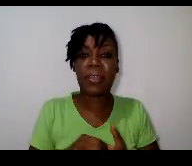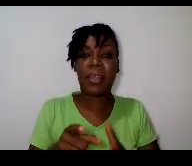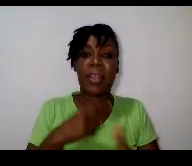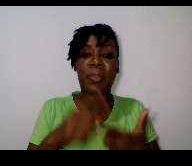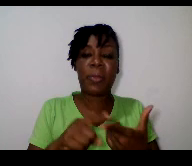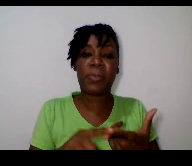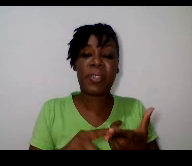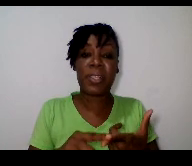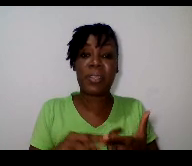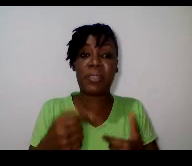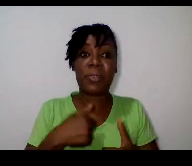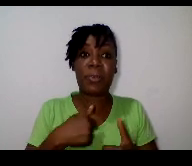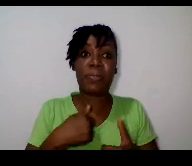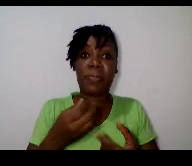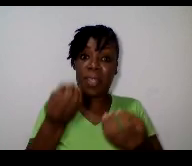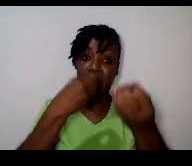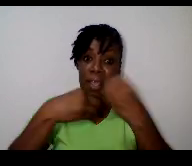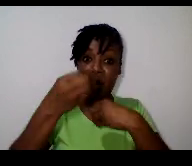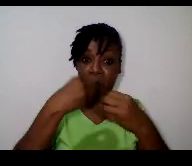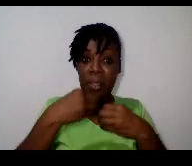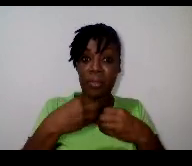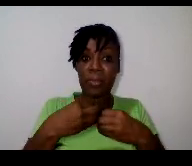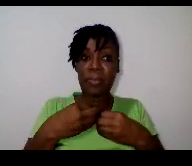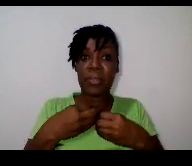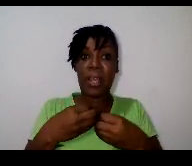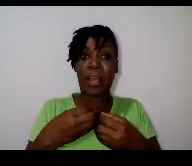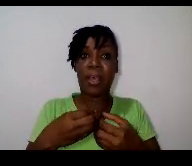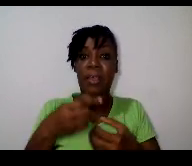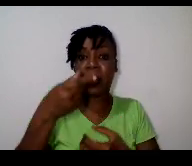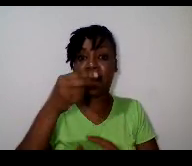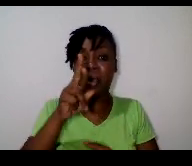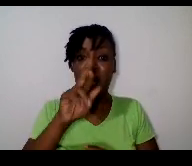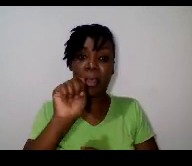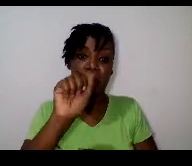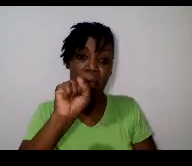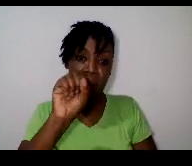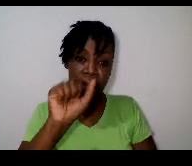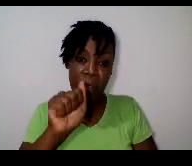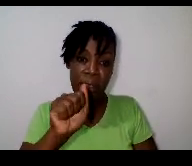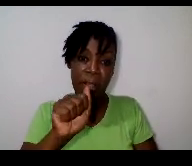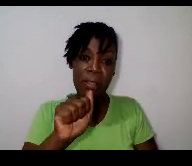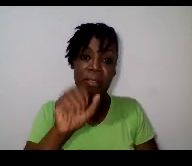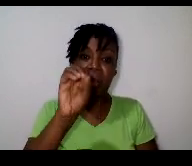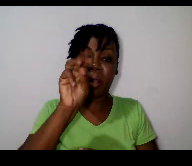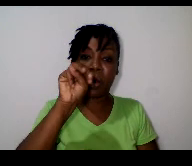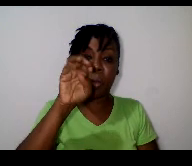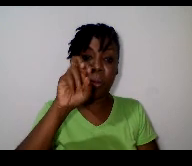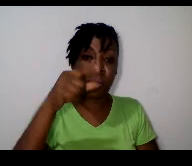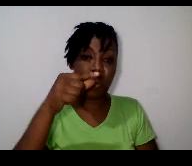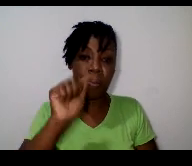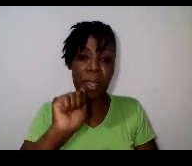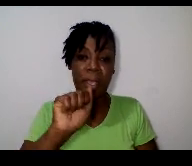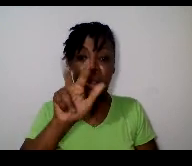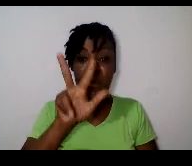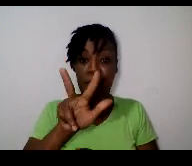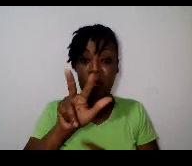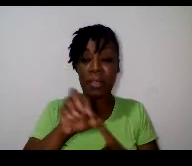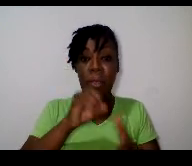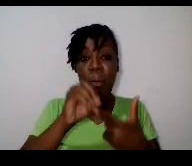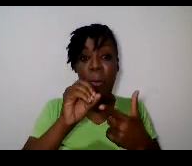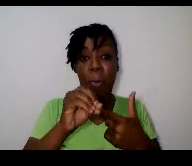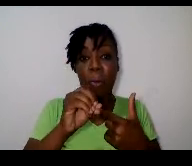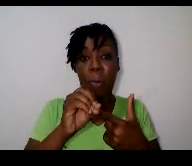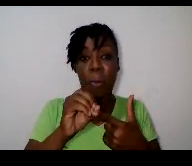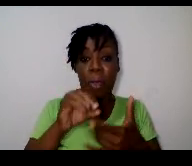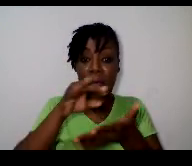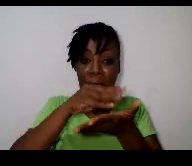doy alimentos cargados en grasas omega 3 o en frutas, ¿verdad? O que les sustenten, o harinas integrales que van